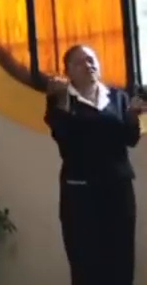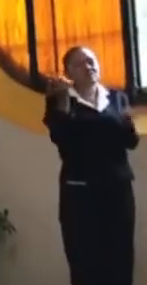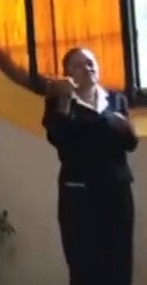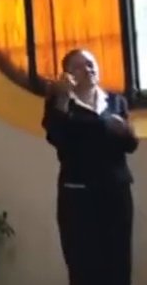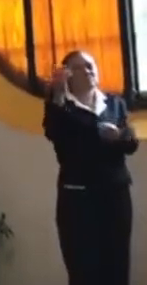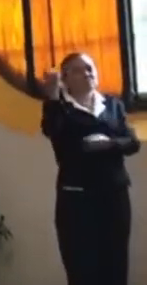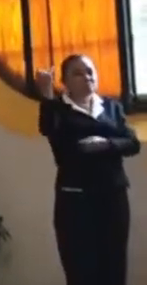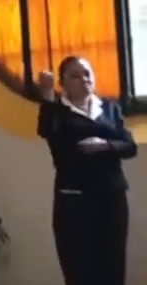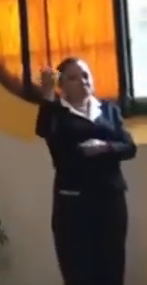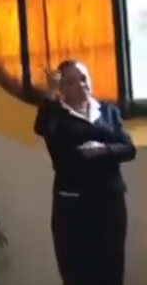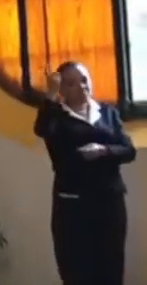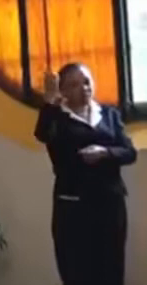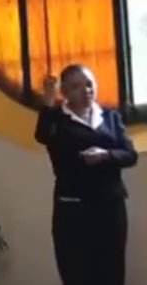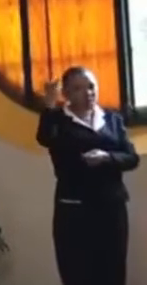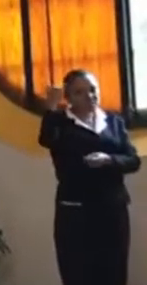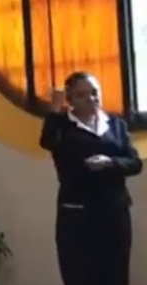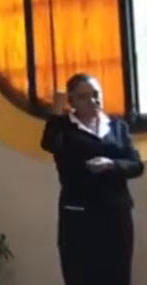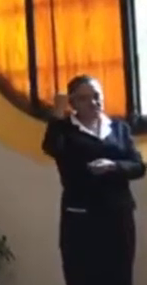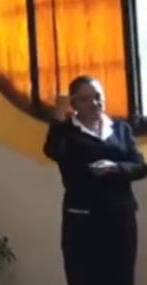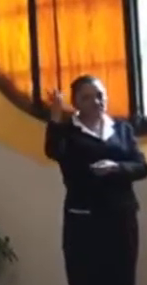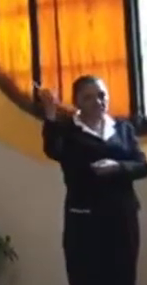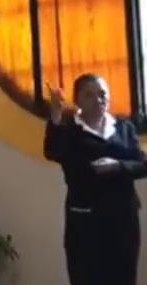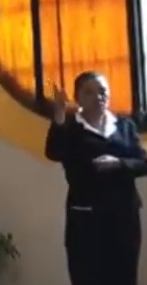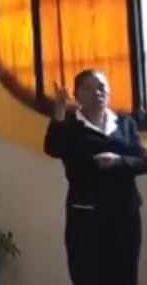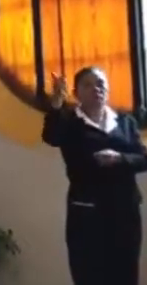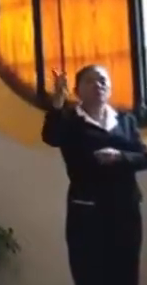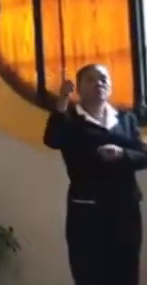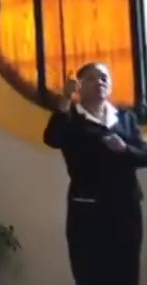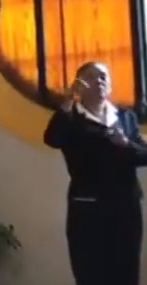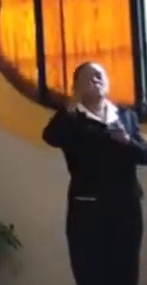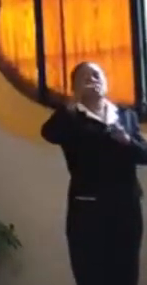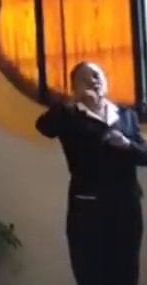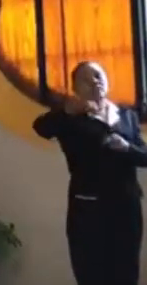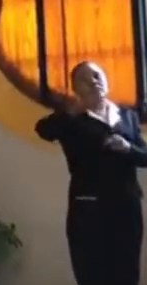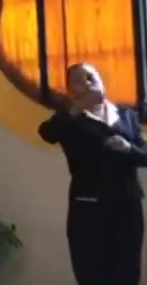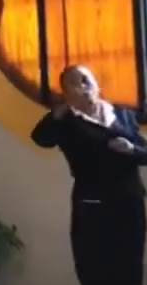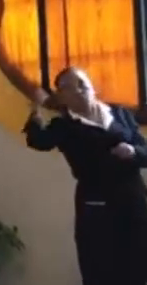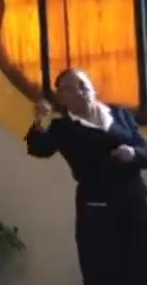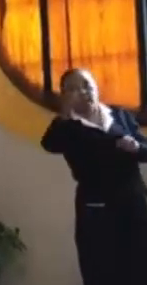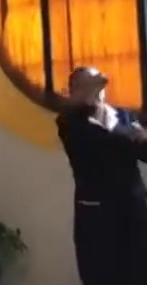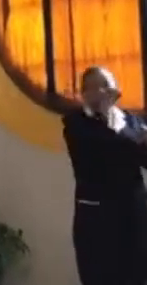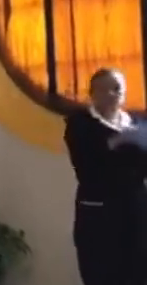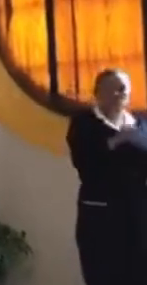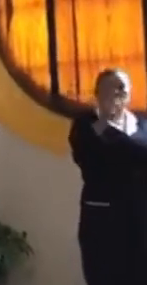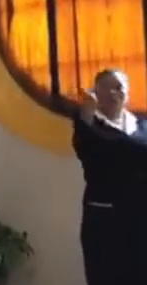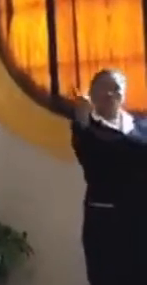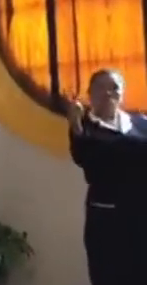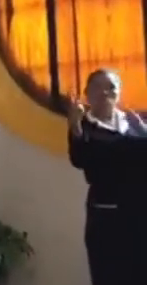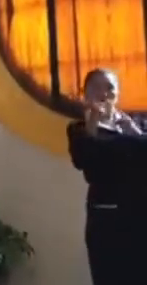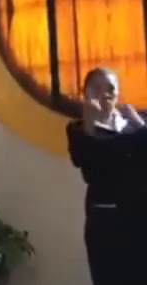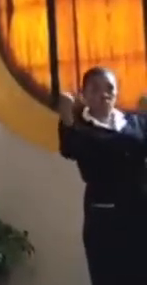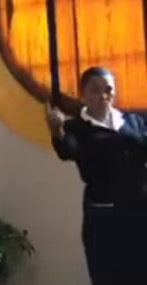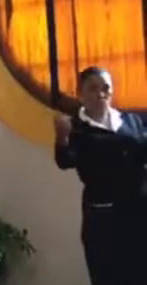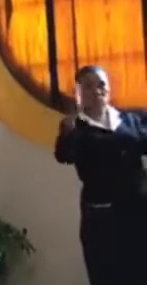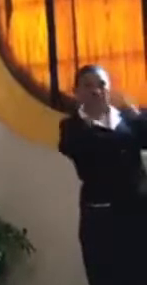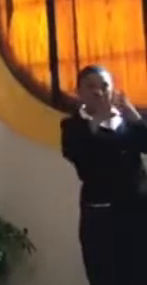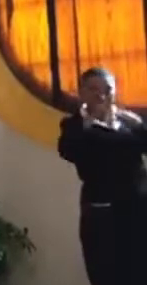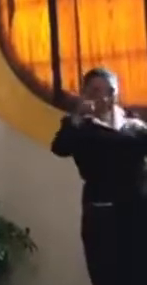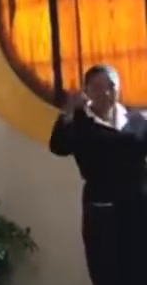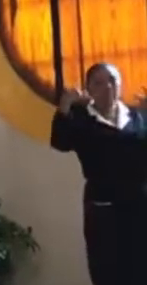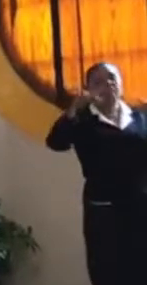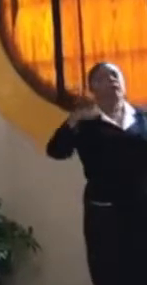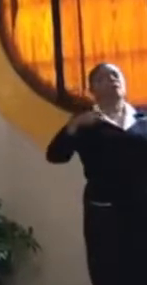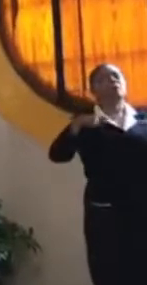se encuentra en el oriente del estado y el otro en el sur, y hemos trabajado coordinadamente para hacer